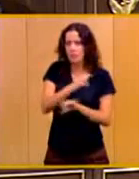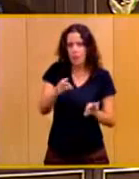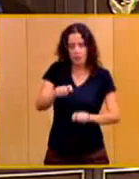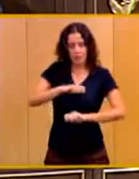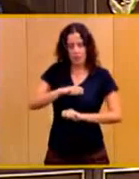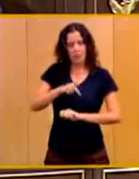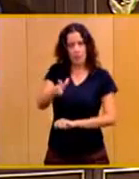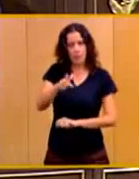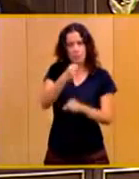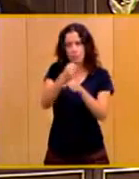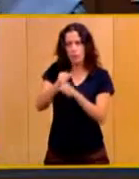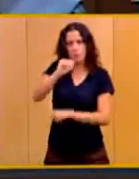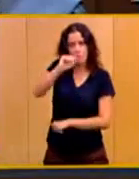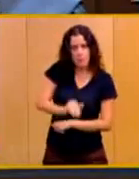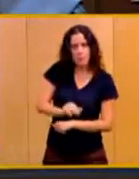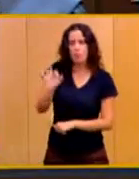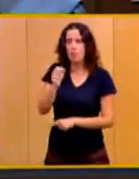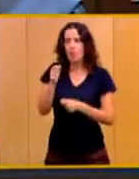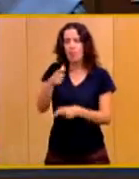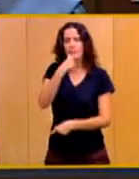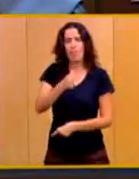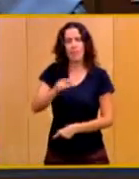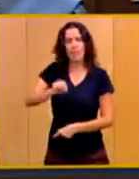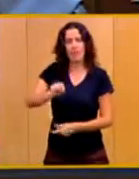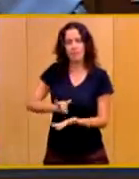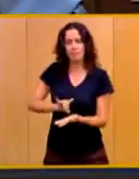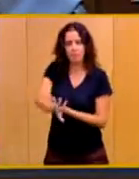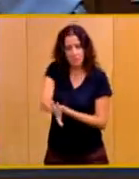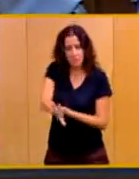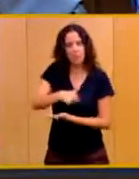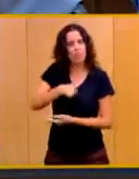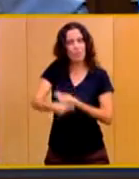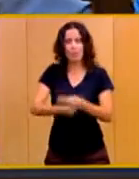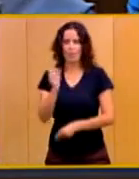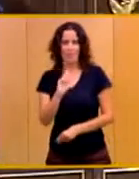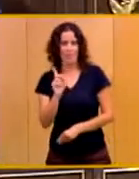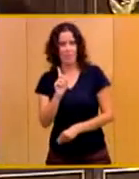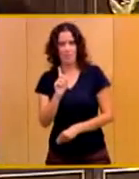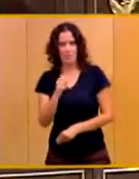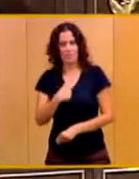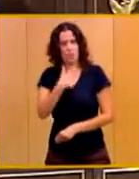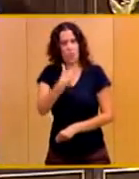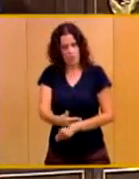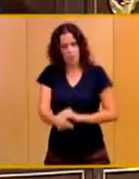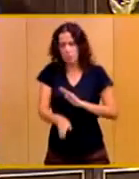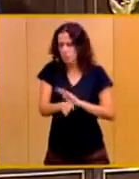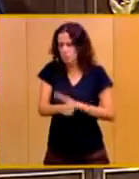los trabajadores o facilite abaratándolo el despido. Lo mantengo y lo mantendré.